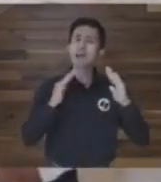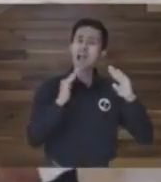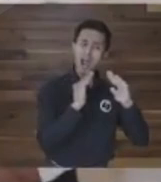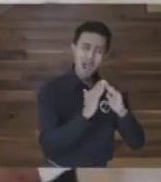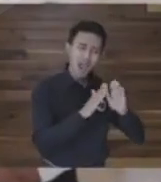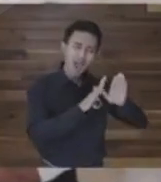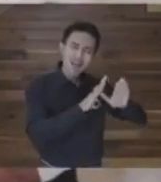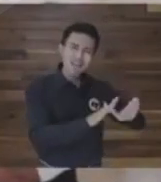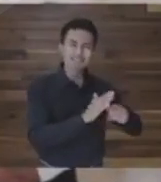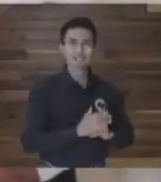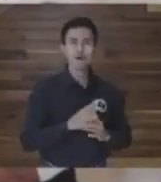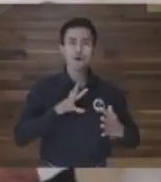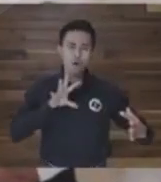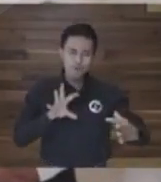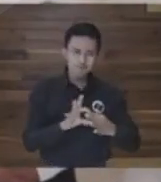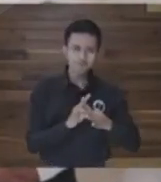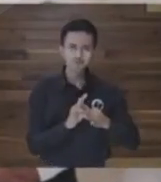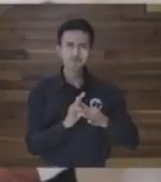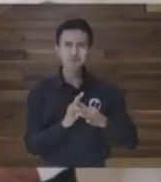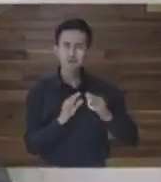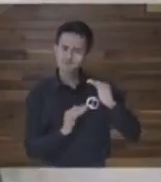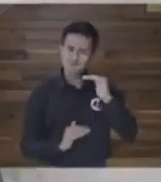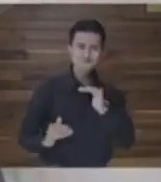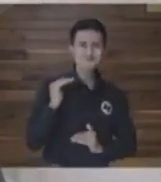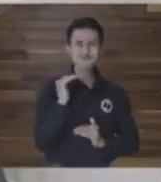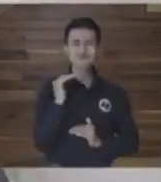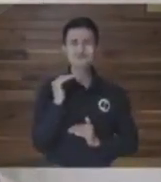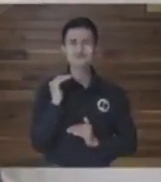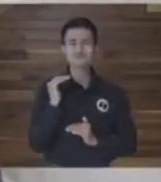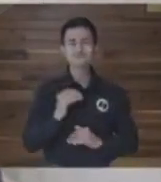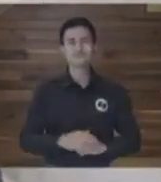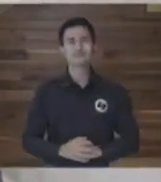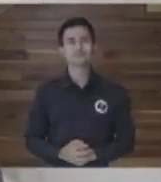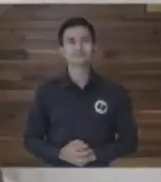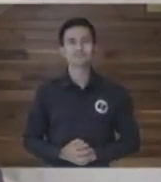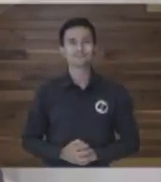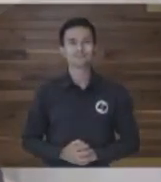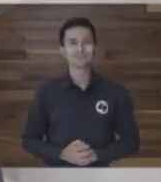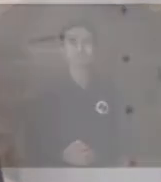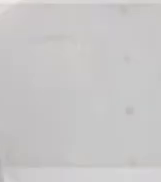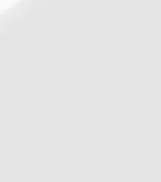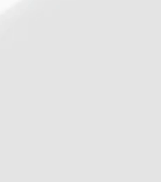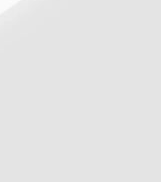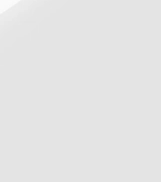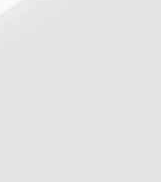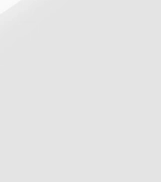Quédate en casa. Unidos saldremos adelante. Unidos somos grandeza.